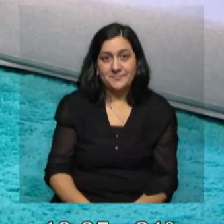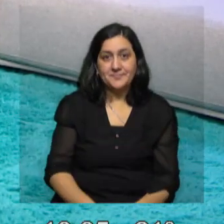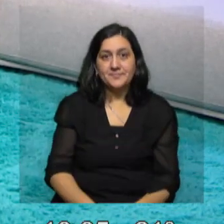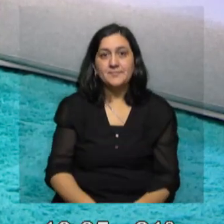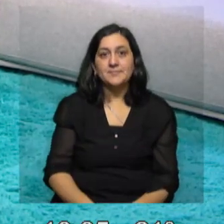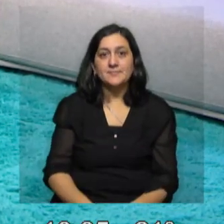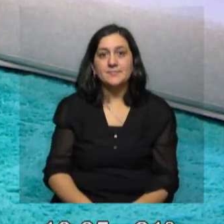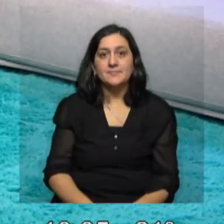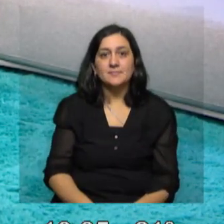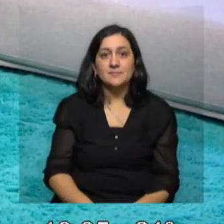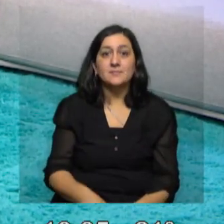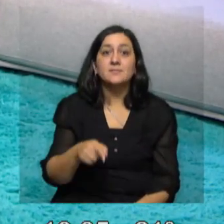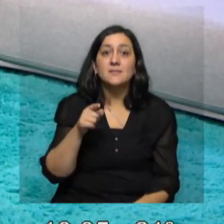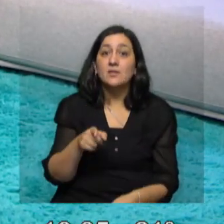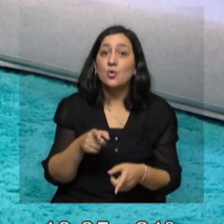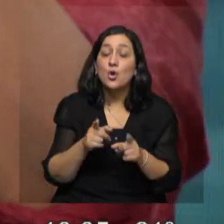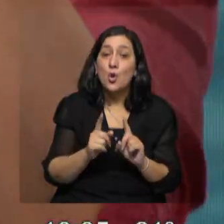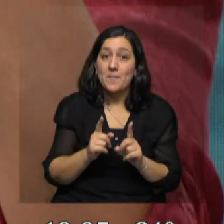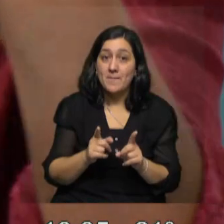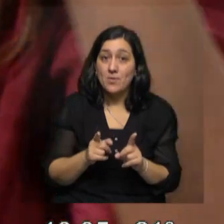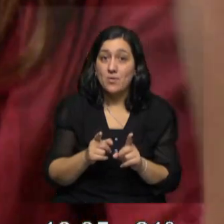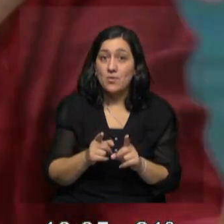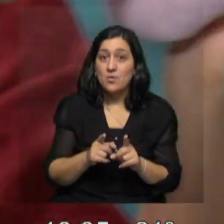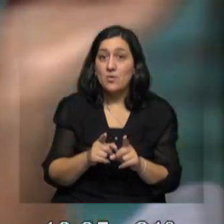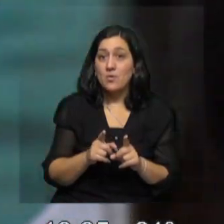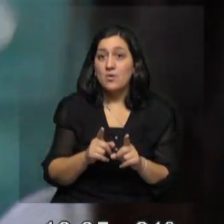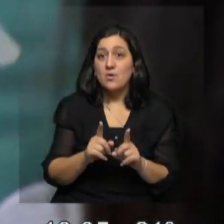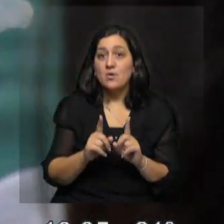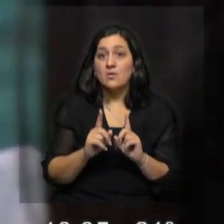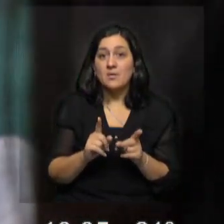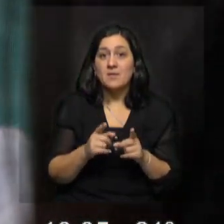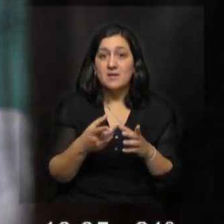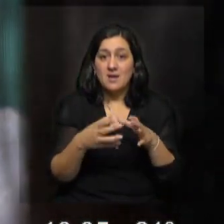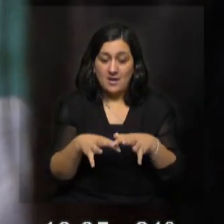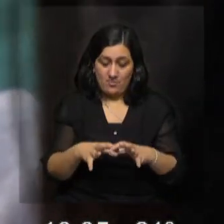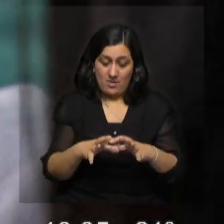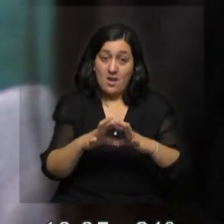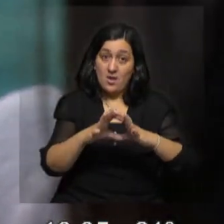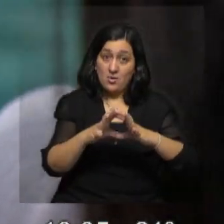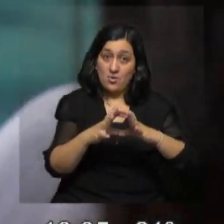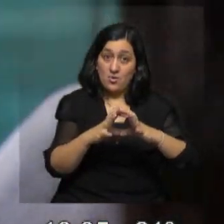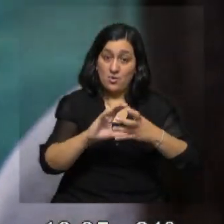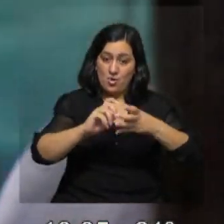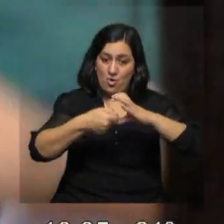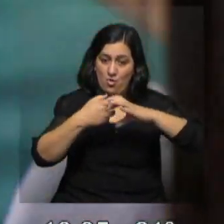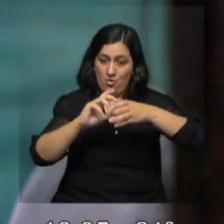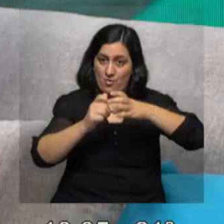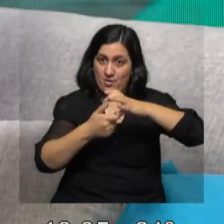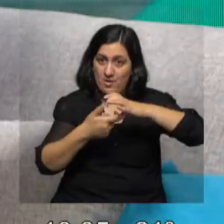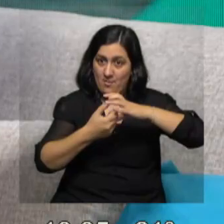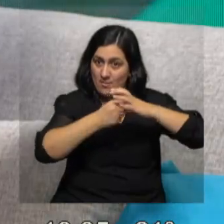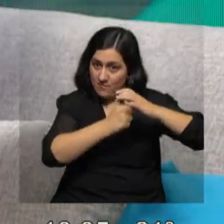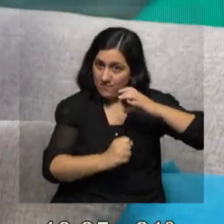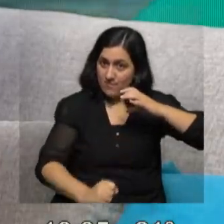vaginas más que mujeres. Esto es lo mismo, una vez que terminamos, agarramos el arito externo, sí. Lo giramos y claro.